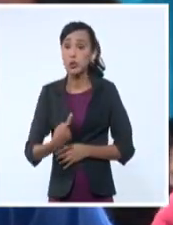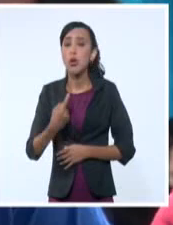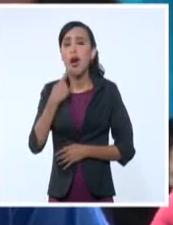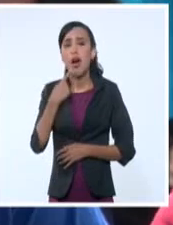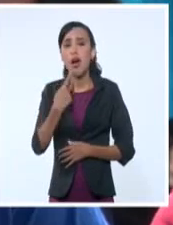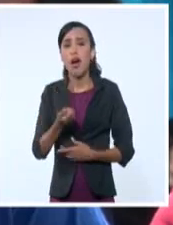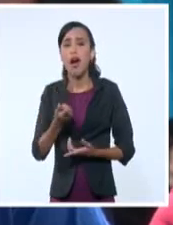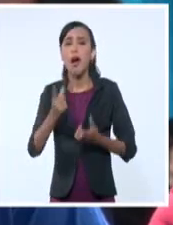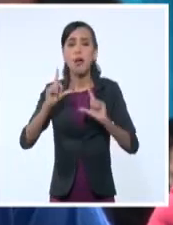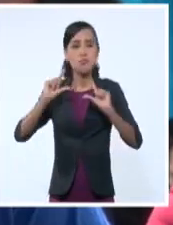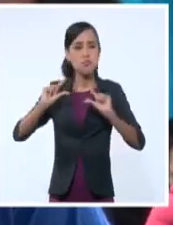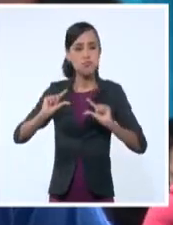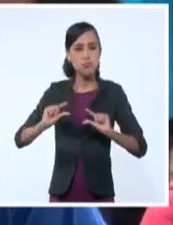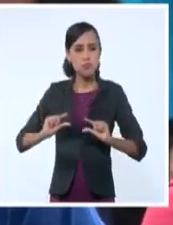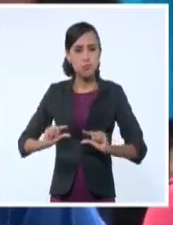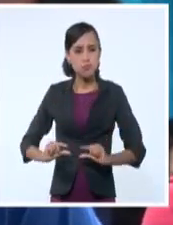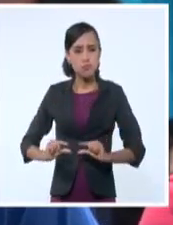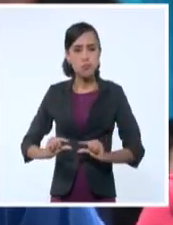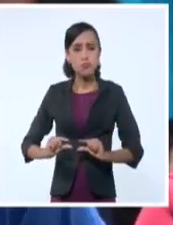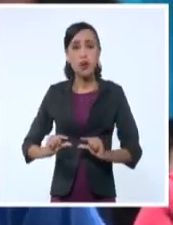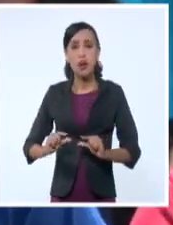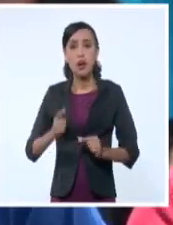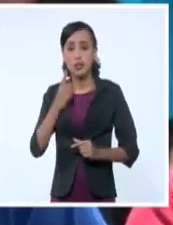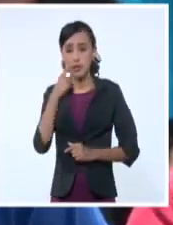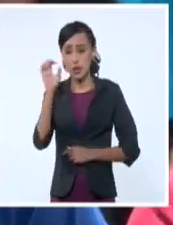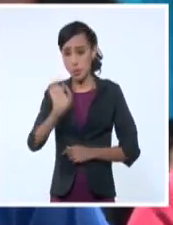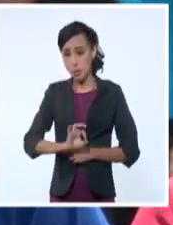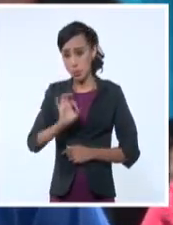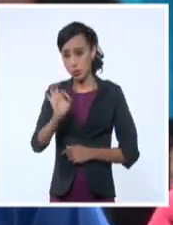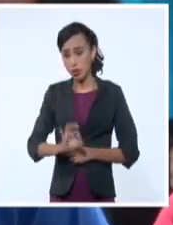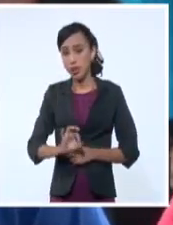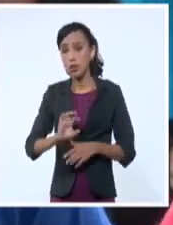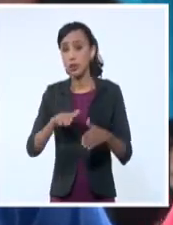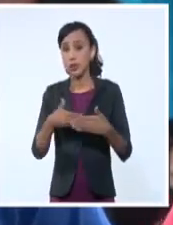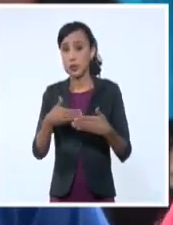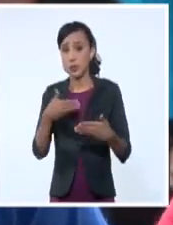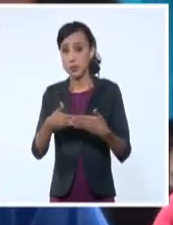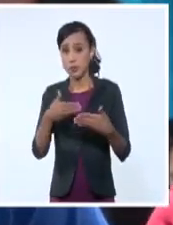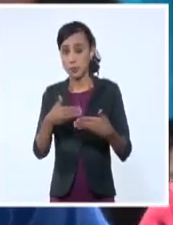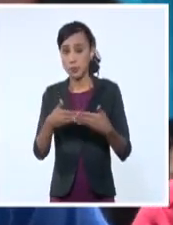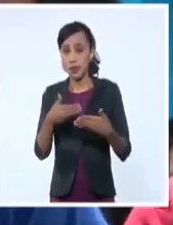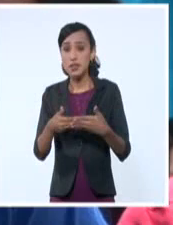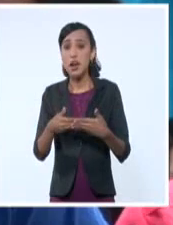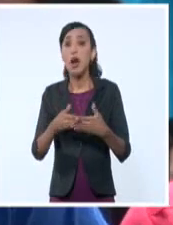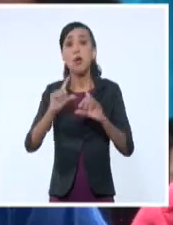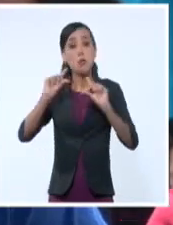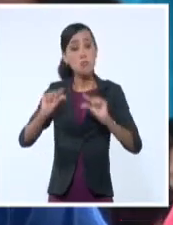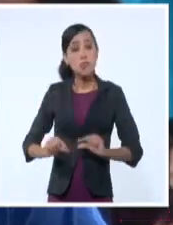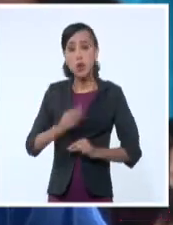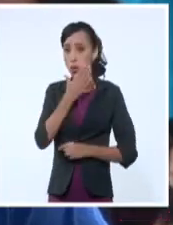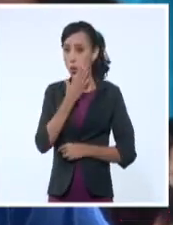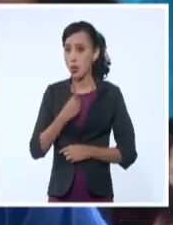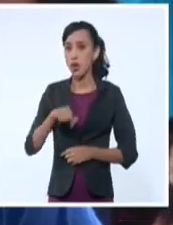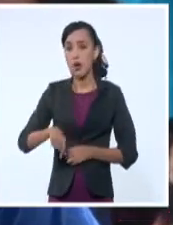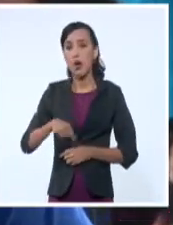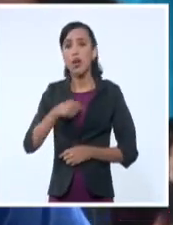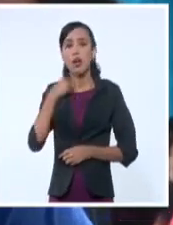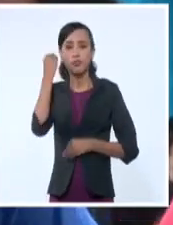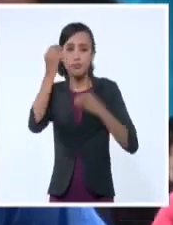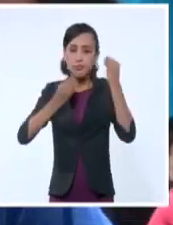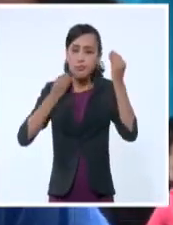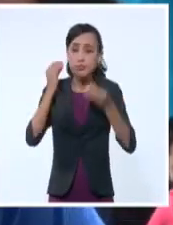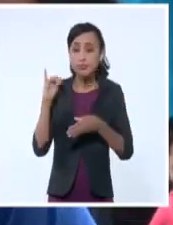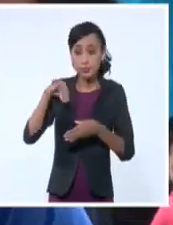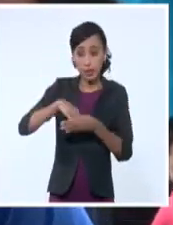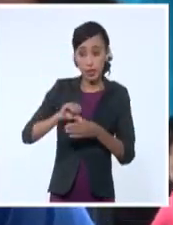disminuido gradualmente y están los porcientos ahí que lleva la empresa, la fluctuación de jóvenes. Ahora estábamos evaluando que de los egresados